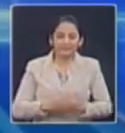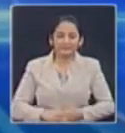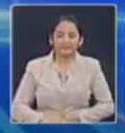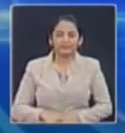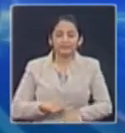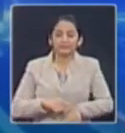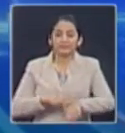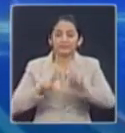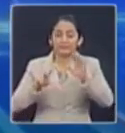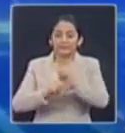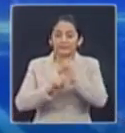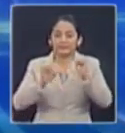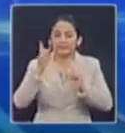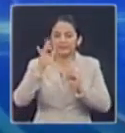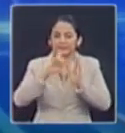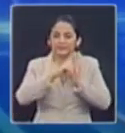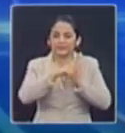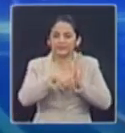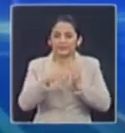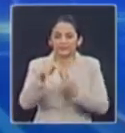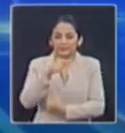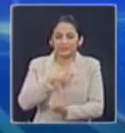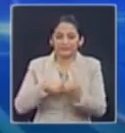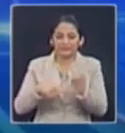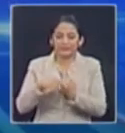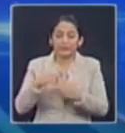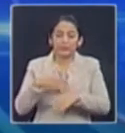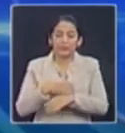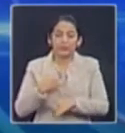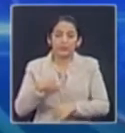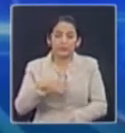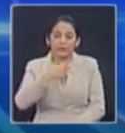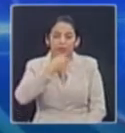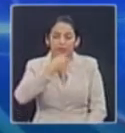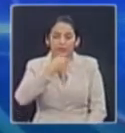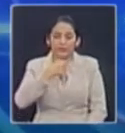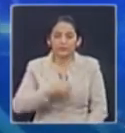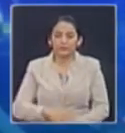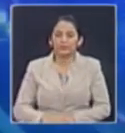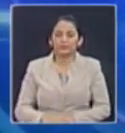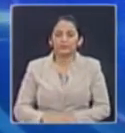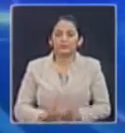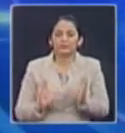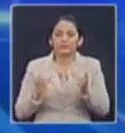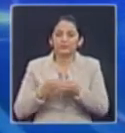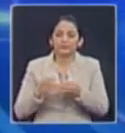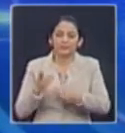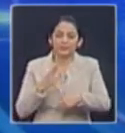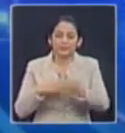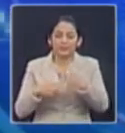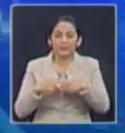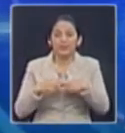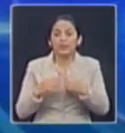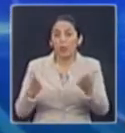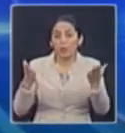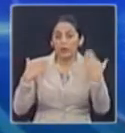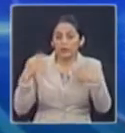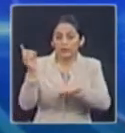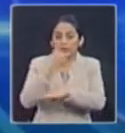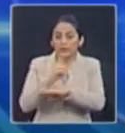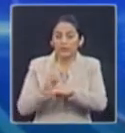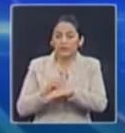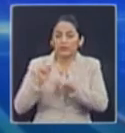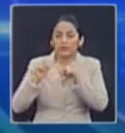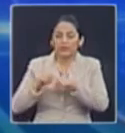con 18 minutos. Hacemos una pausa. Cuando regresemos estaremos dialogando con el director ejecutivo de la Cámara de Comercio de Guayaquil, Juan Carlos